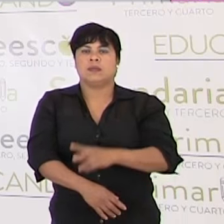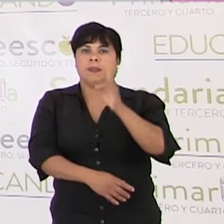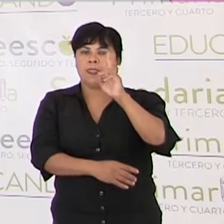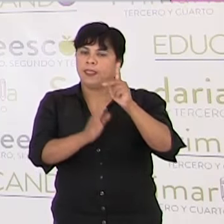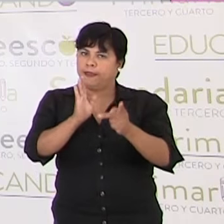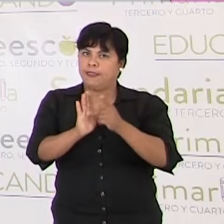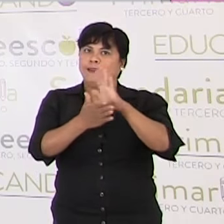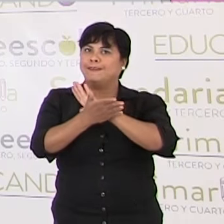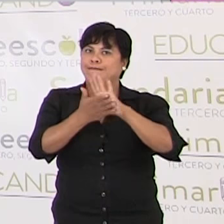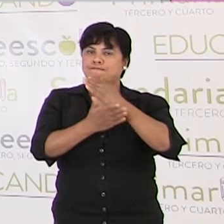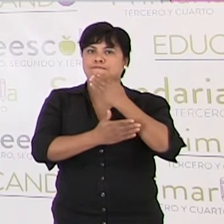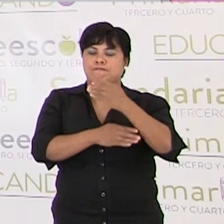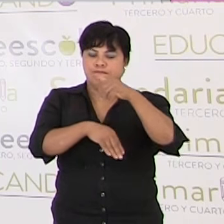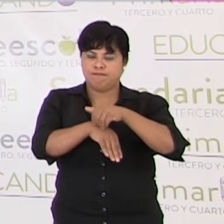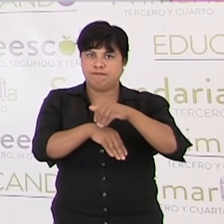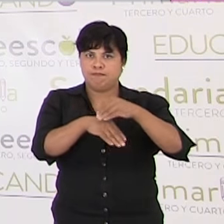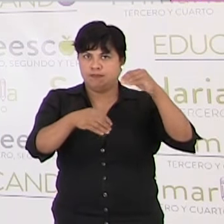3.